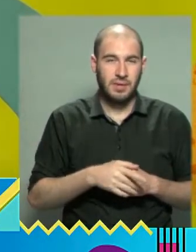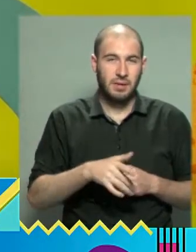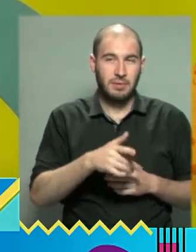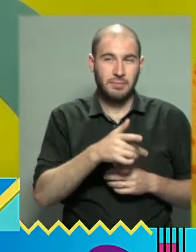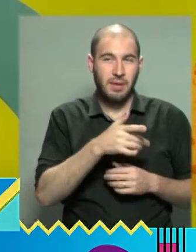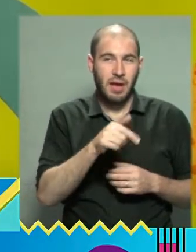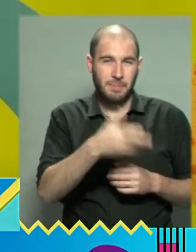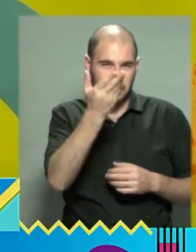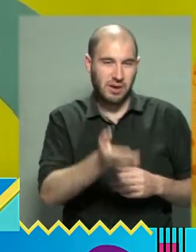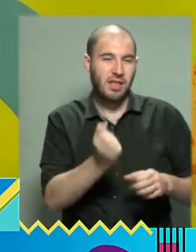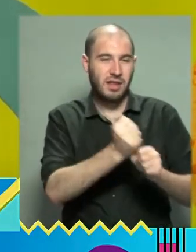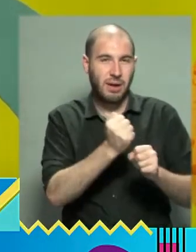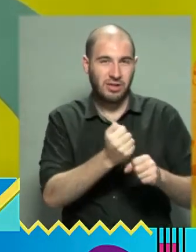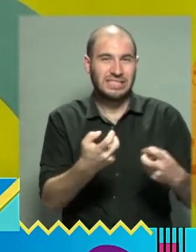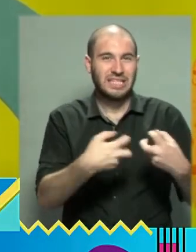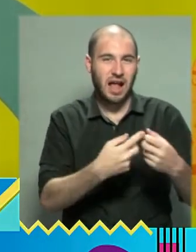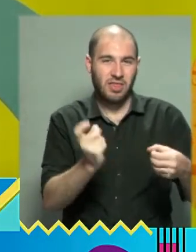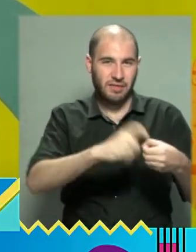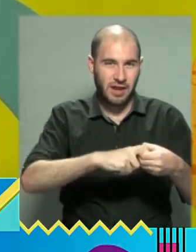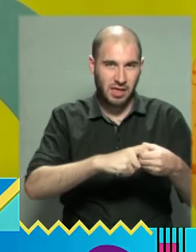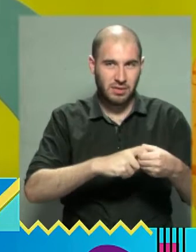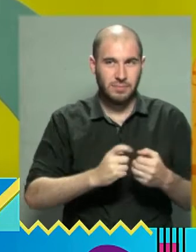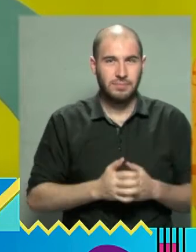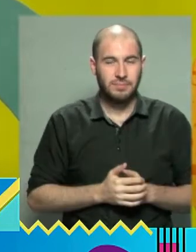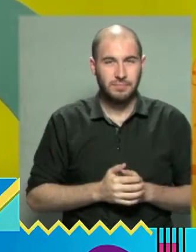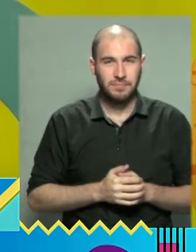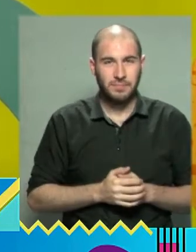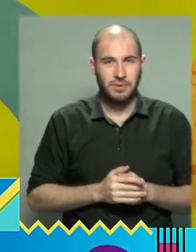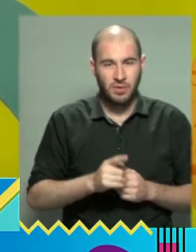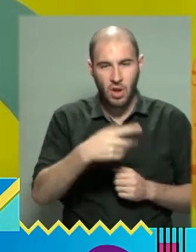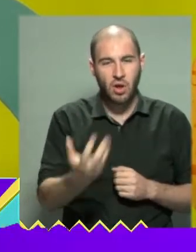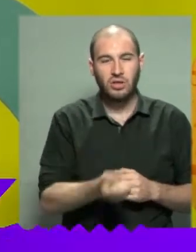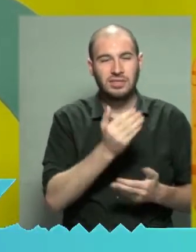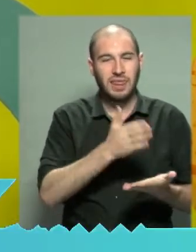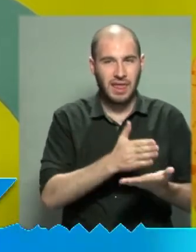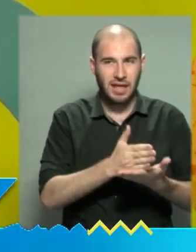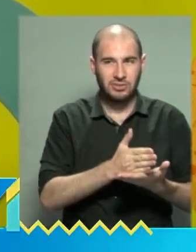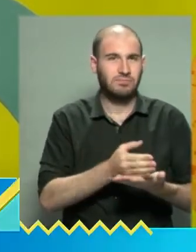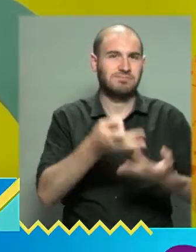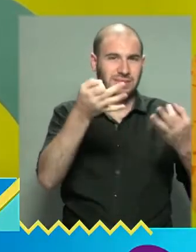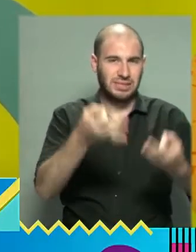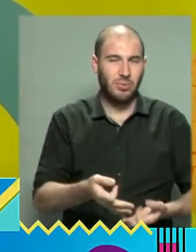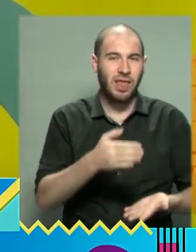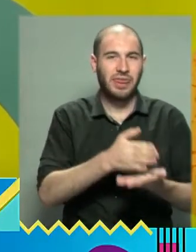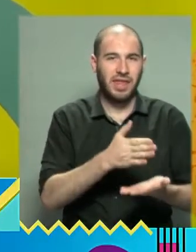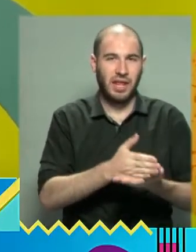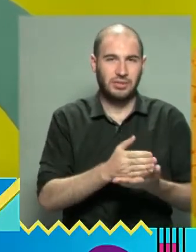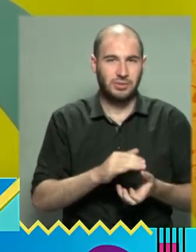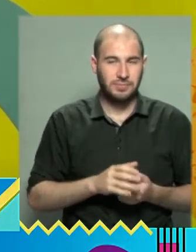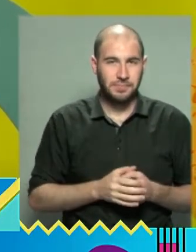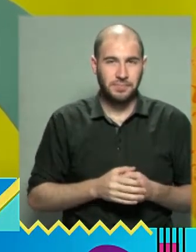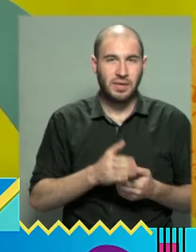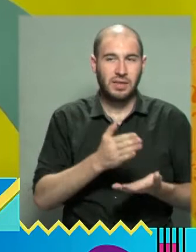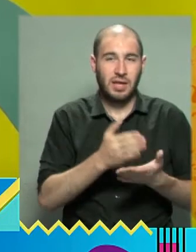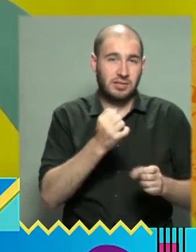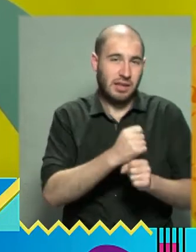Considerando, digamos, al trabajador agremiado para poder conseguir derechos y garantizar derechos